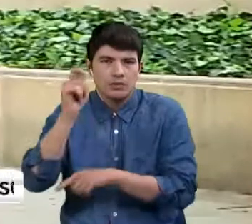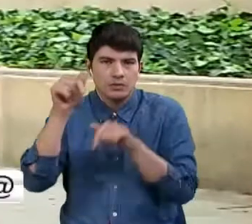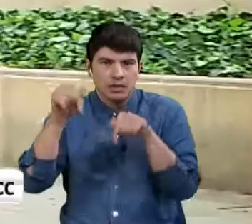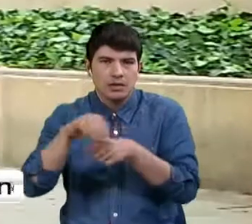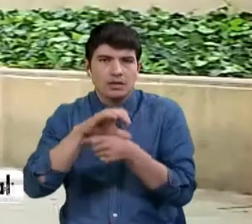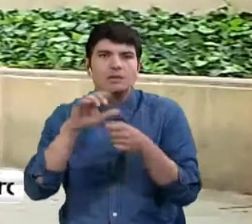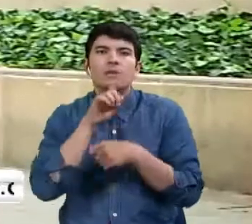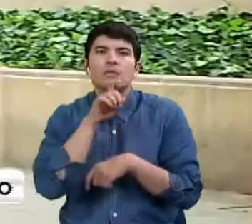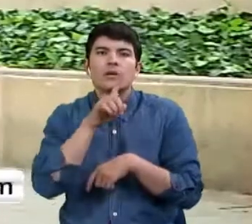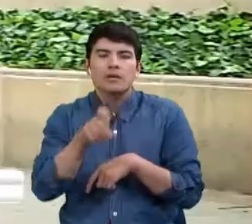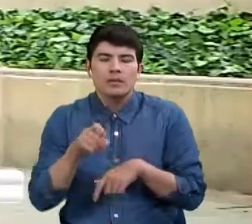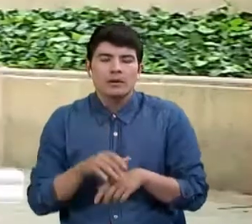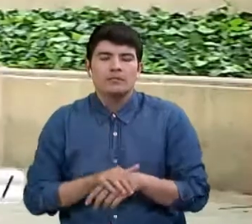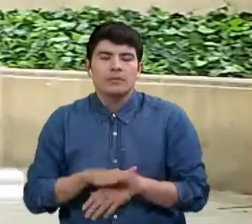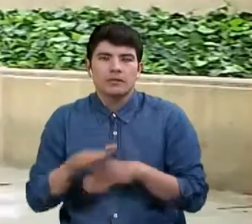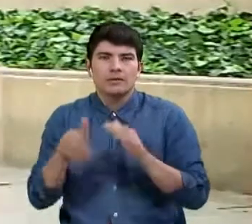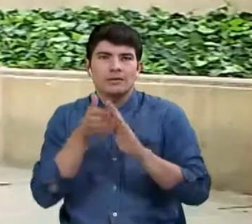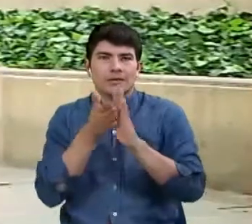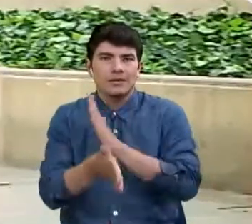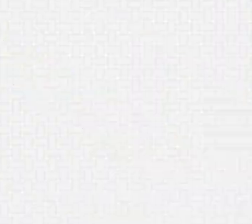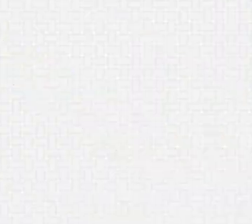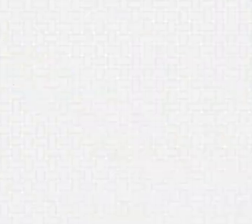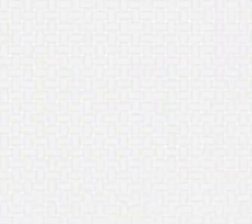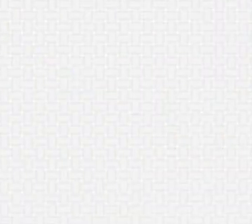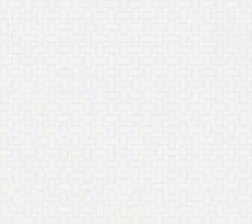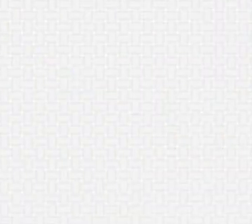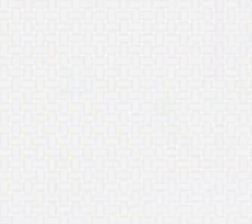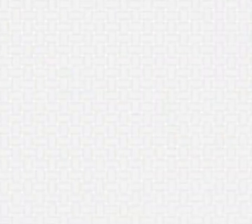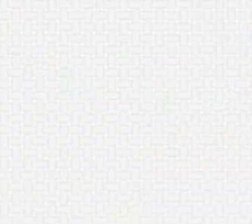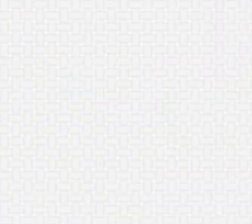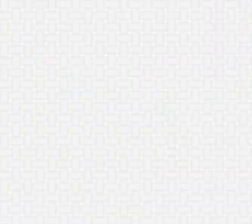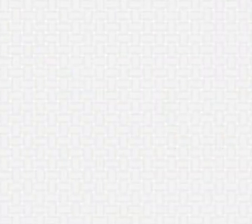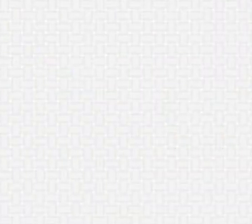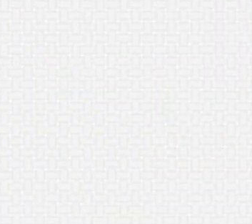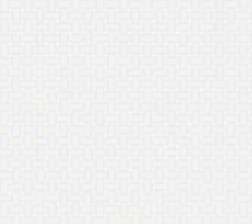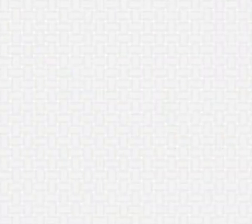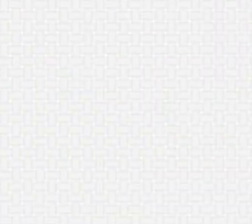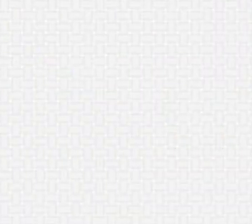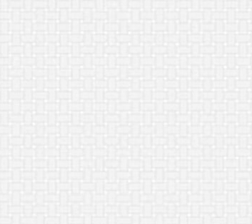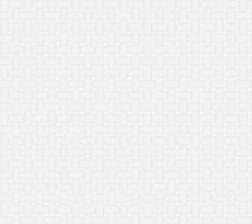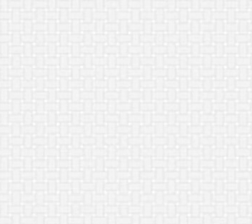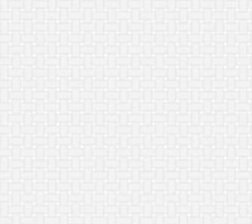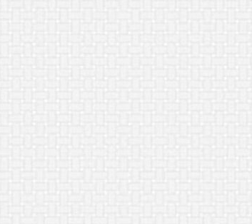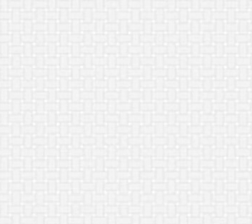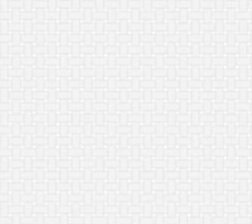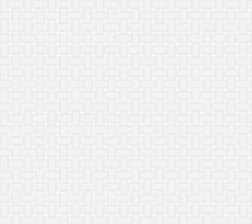Bucaramanga. Me despido para que ustedes continúen con más información en estudio. Canaltro.com.